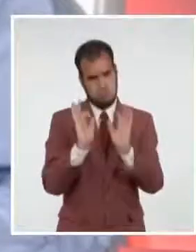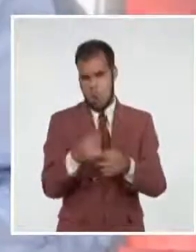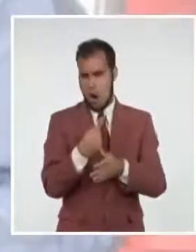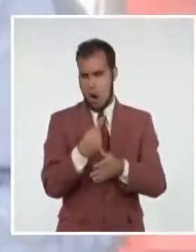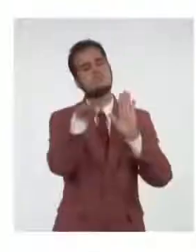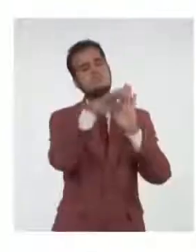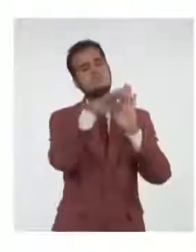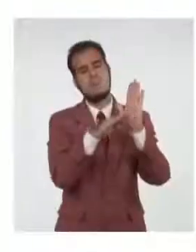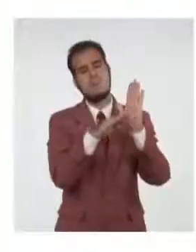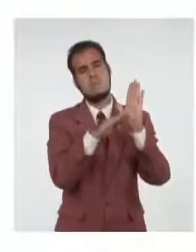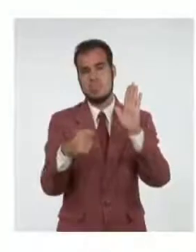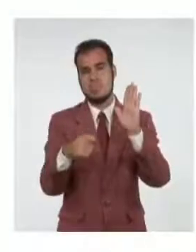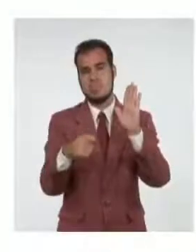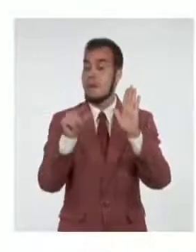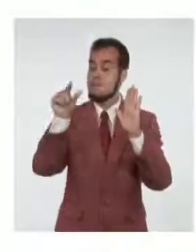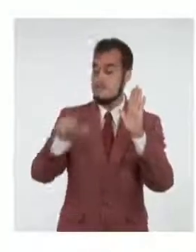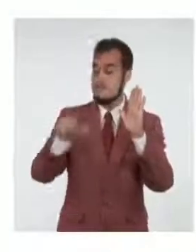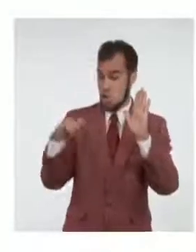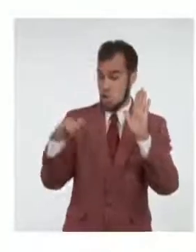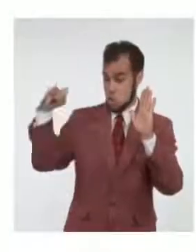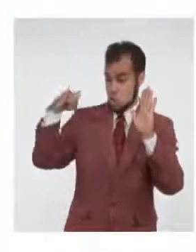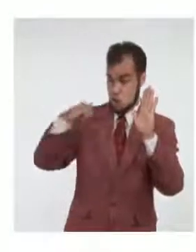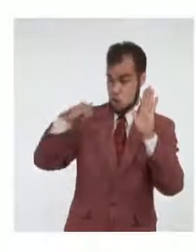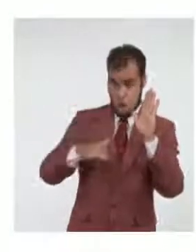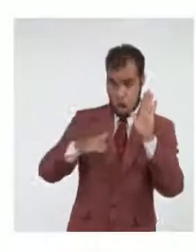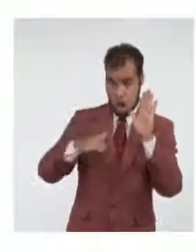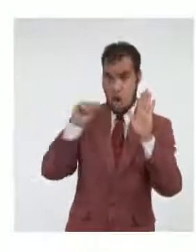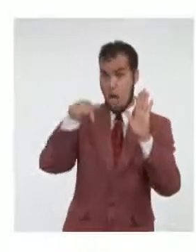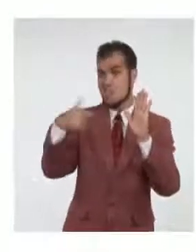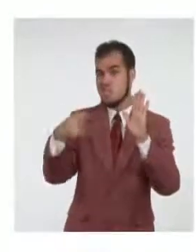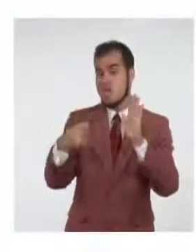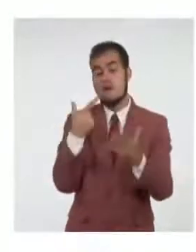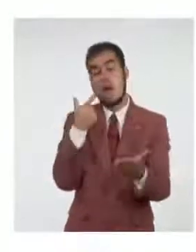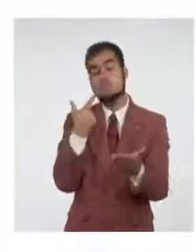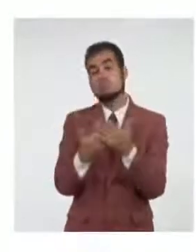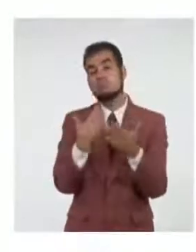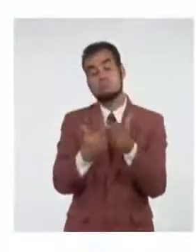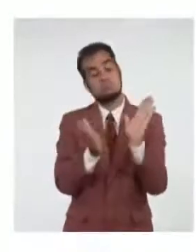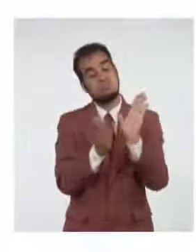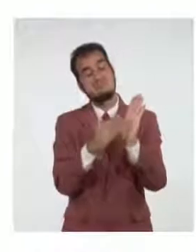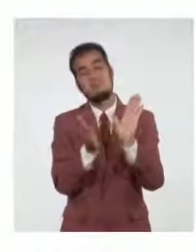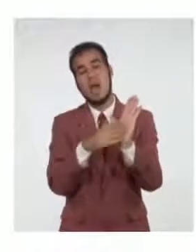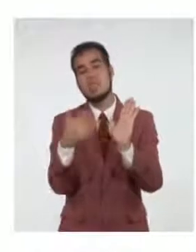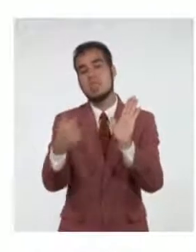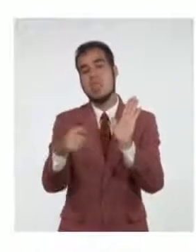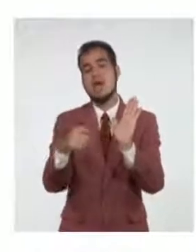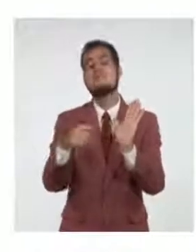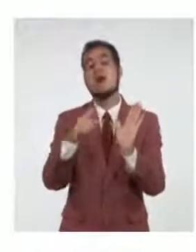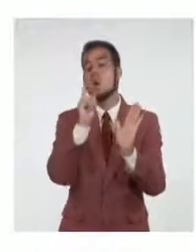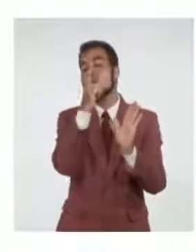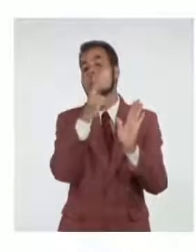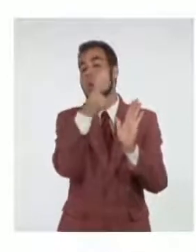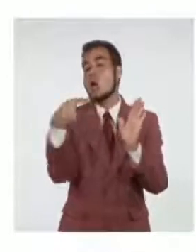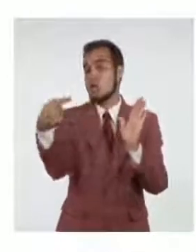un PCR negativo realizado en las últimas 72 horas antes de arribar.